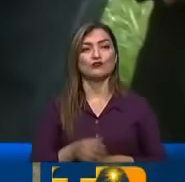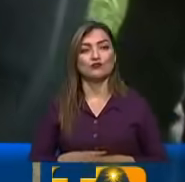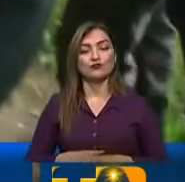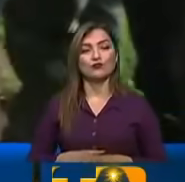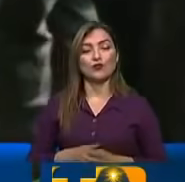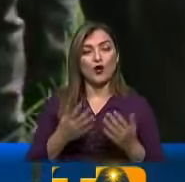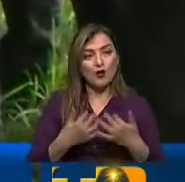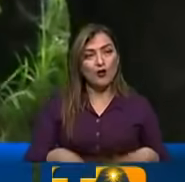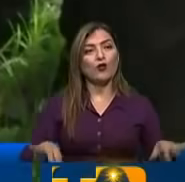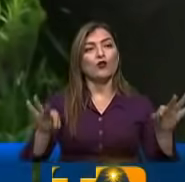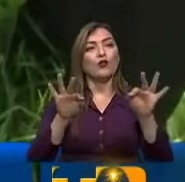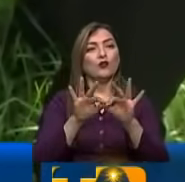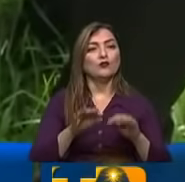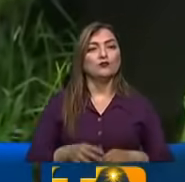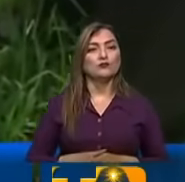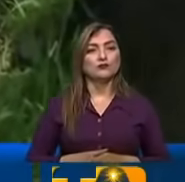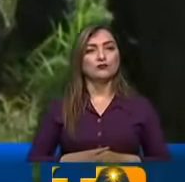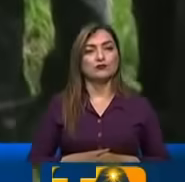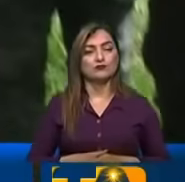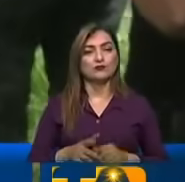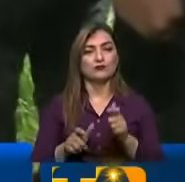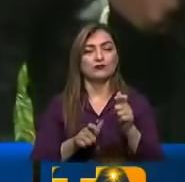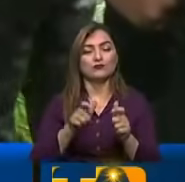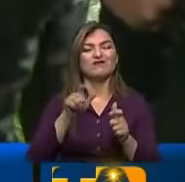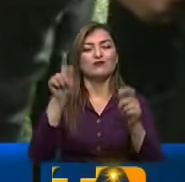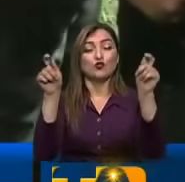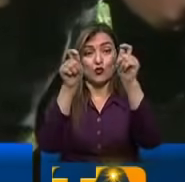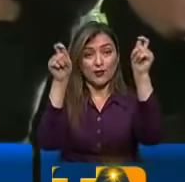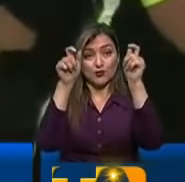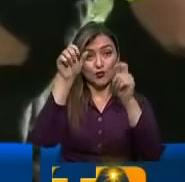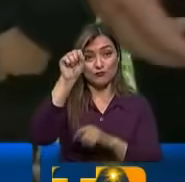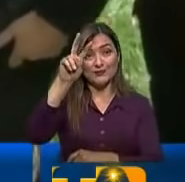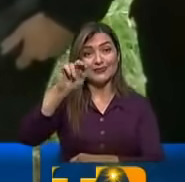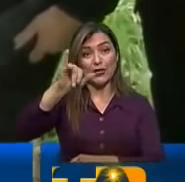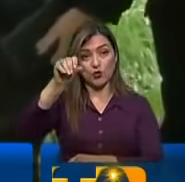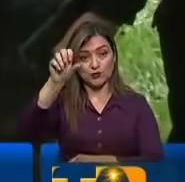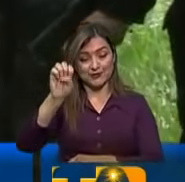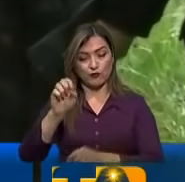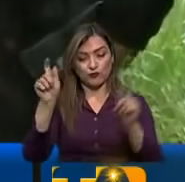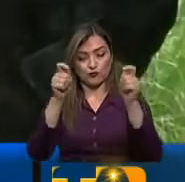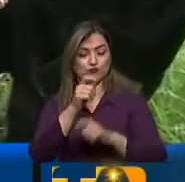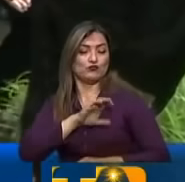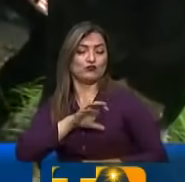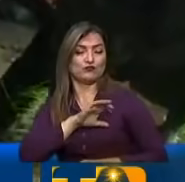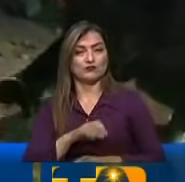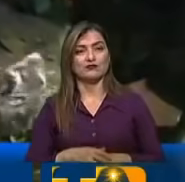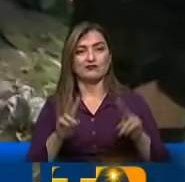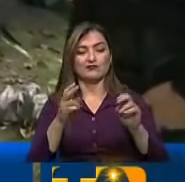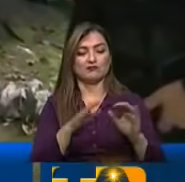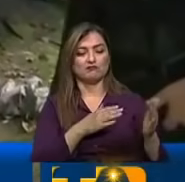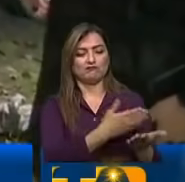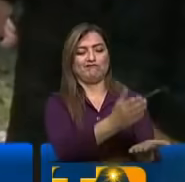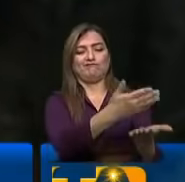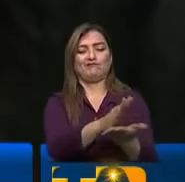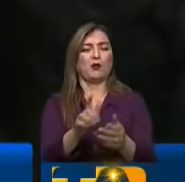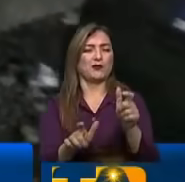algo muy importante, que están presentes personal del Patronato San José, que la idea no es solo retirar a estas personas de este lugar, sino